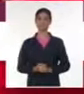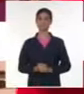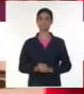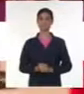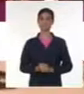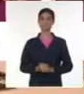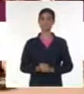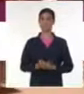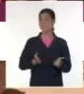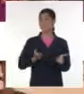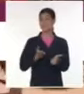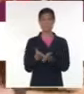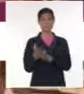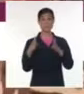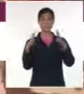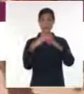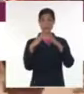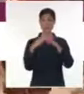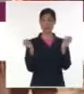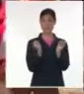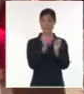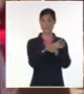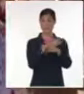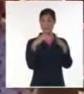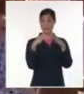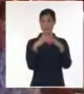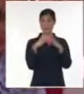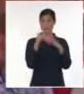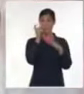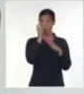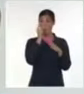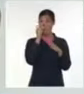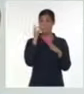de la Casa Blanca se encuentra de visita oficial en Francia.